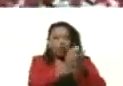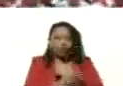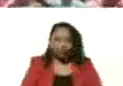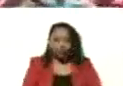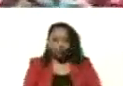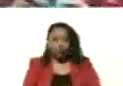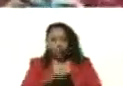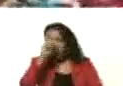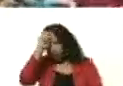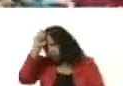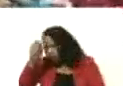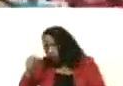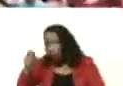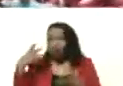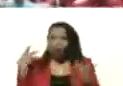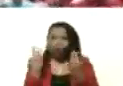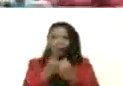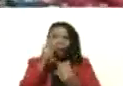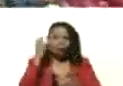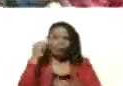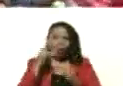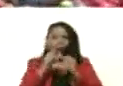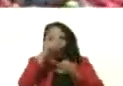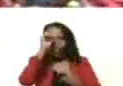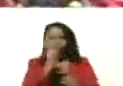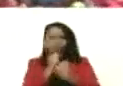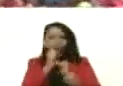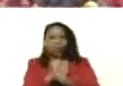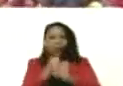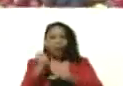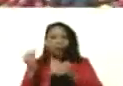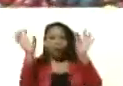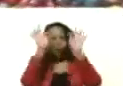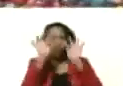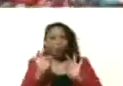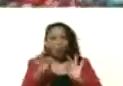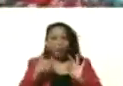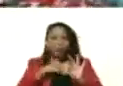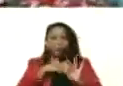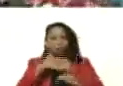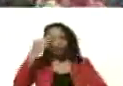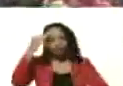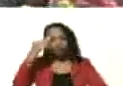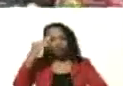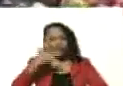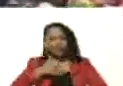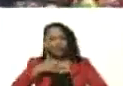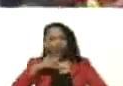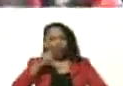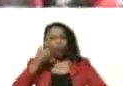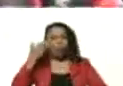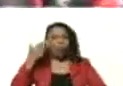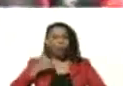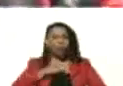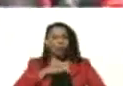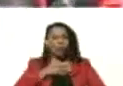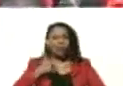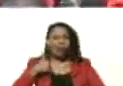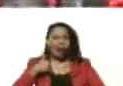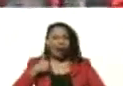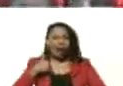Un reconocimiento al compañero Jorge, a seguir trabajando, Jorge, en ese sentido. Que nuestro comandante se sienta orgulloso de nosotros donde quiera que